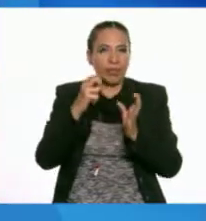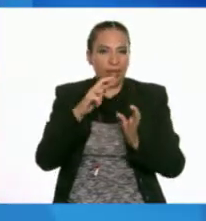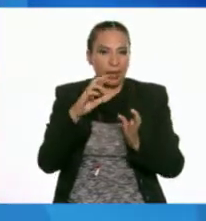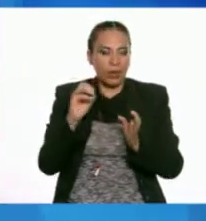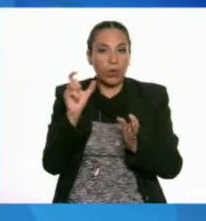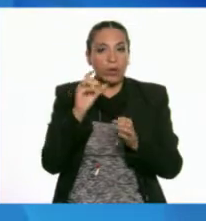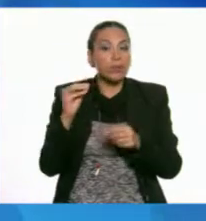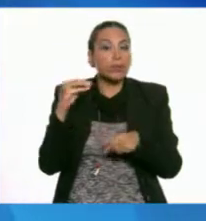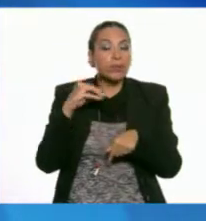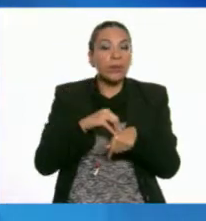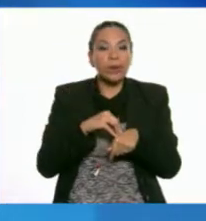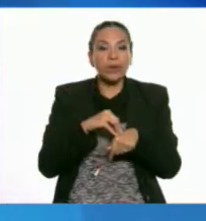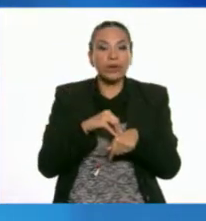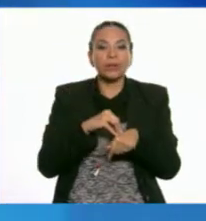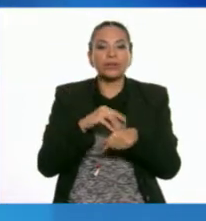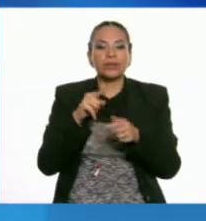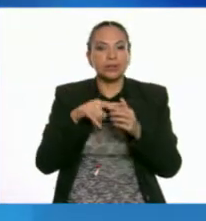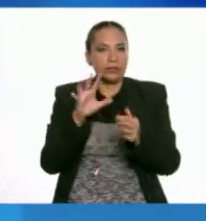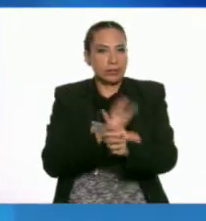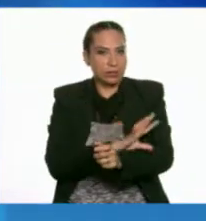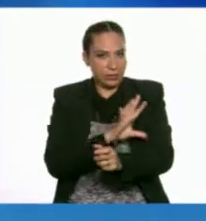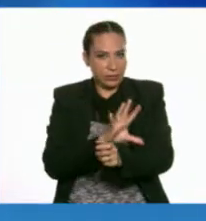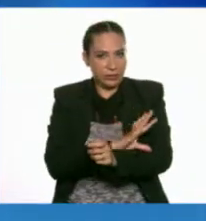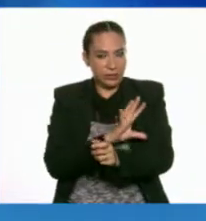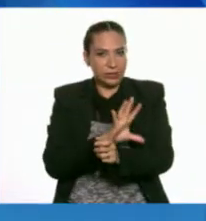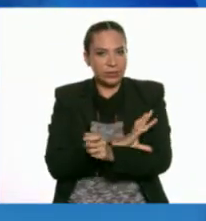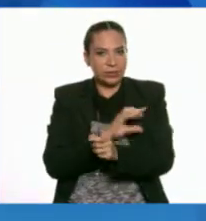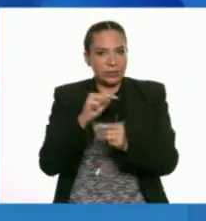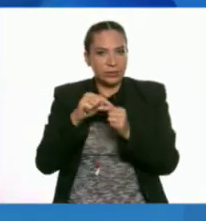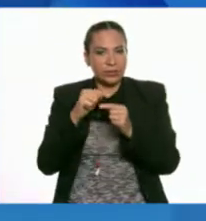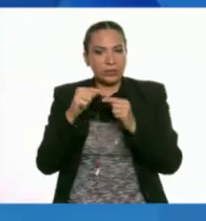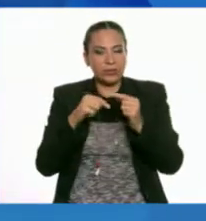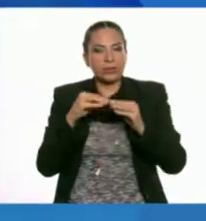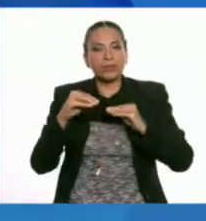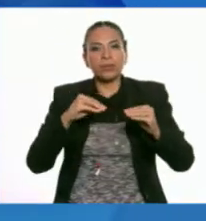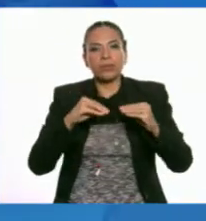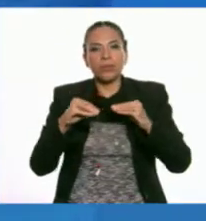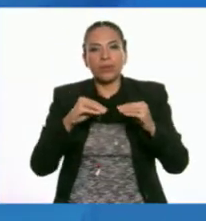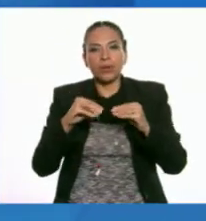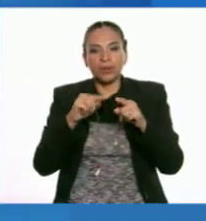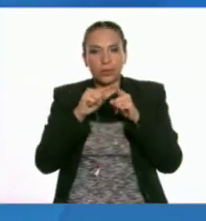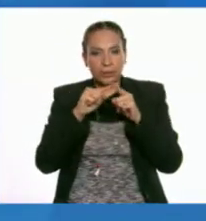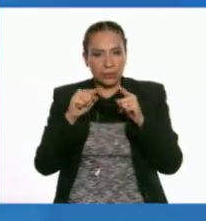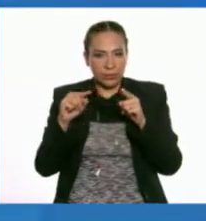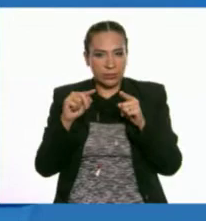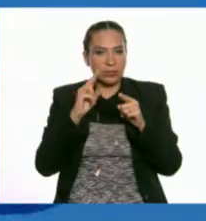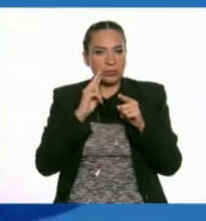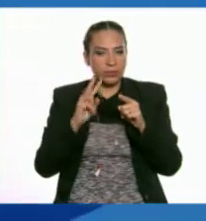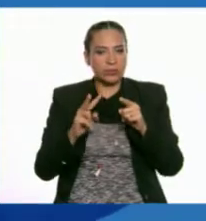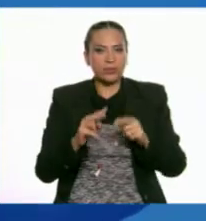Al ponerle energía eléctrica, se mueve linealmente.